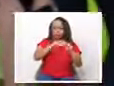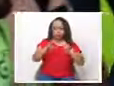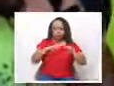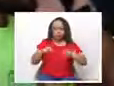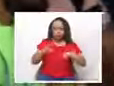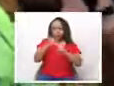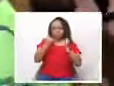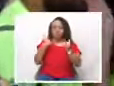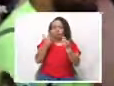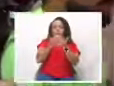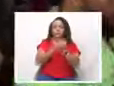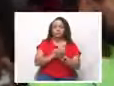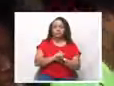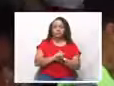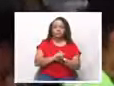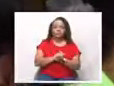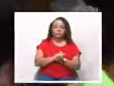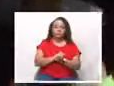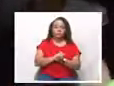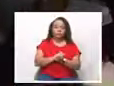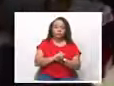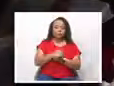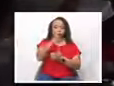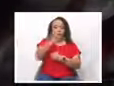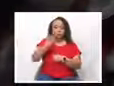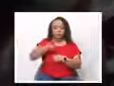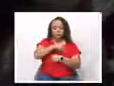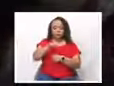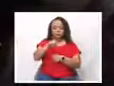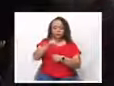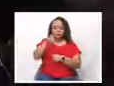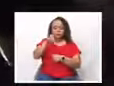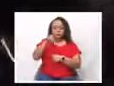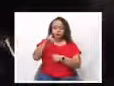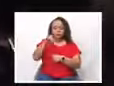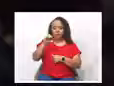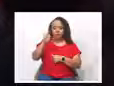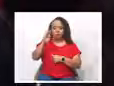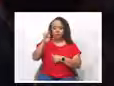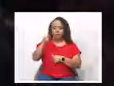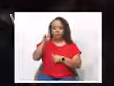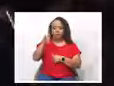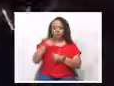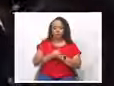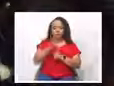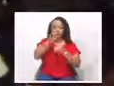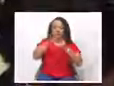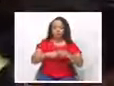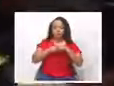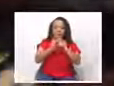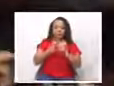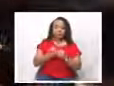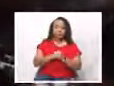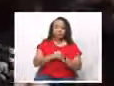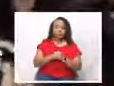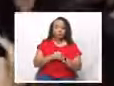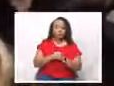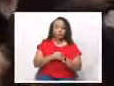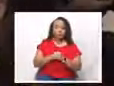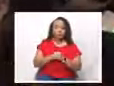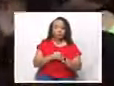acá presentes ahí en las tomas de nuestro compañero Diego Banda. Y empieza la